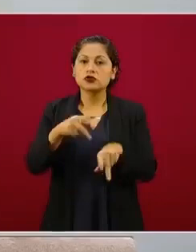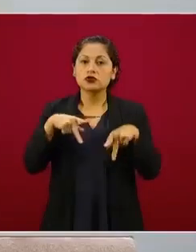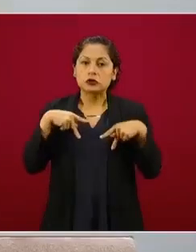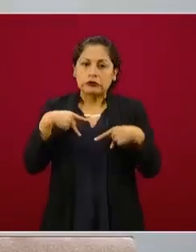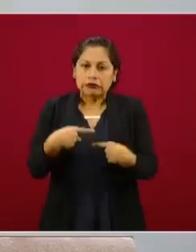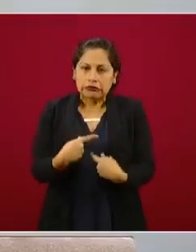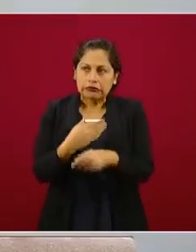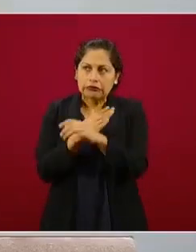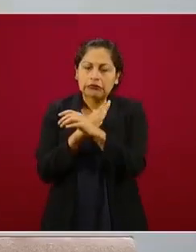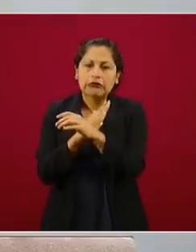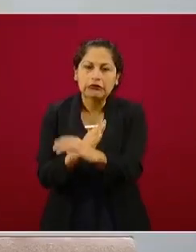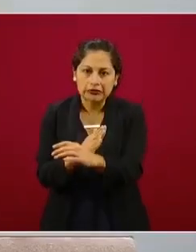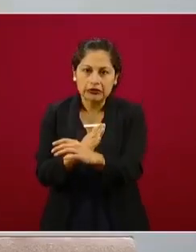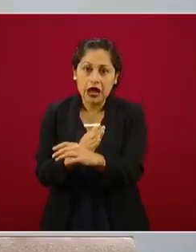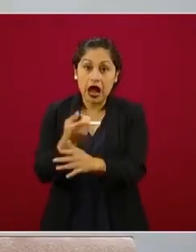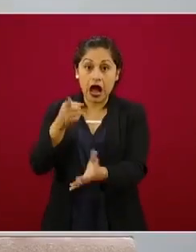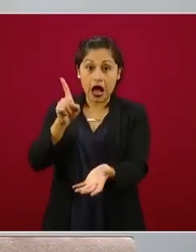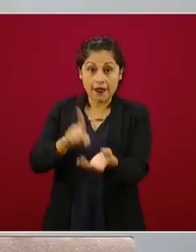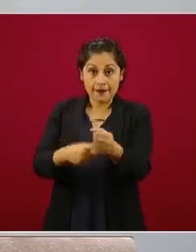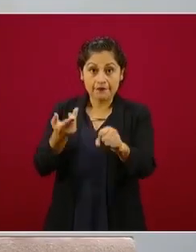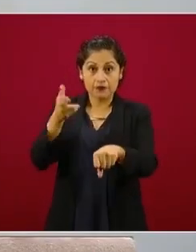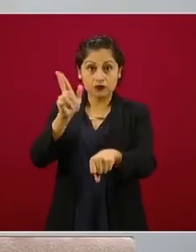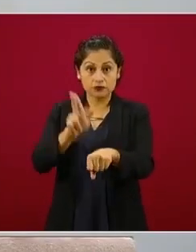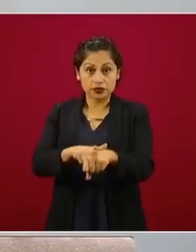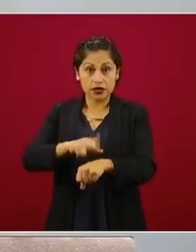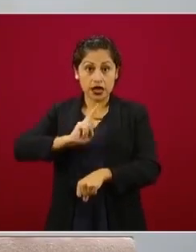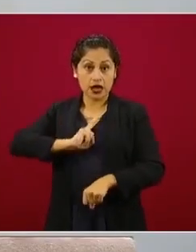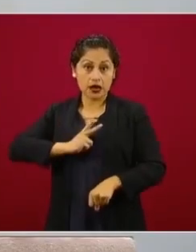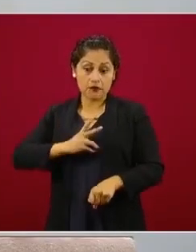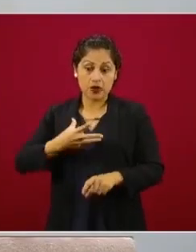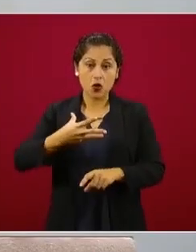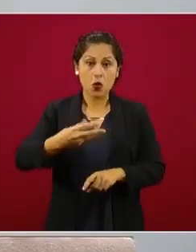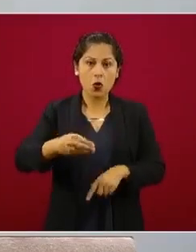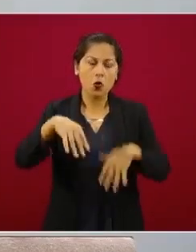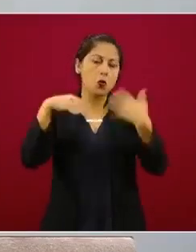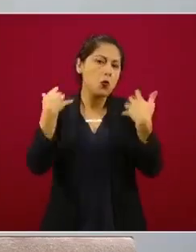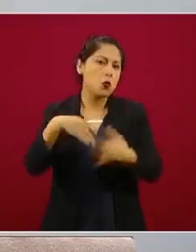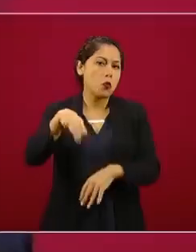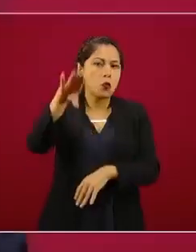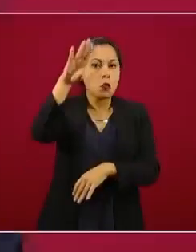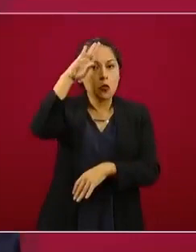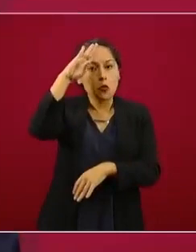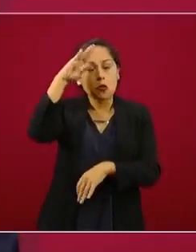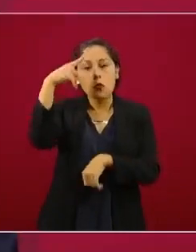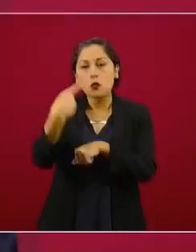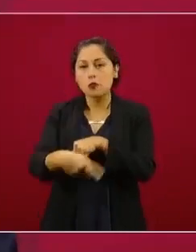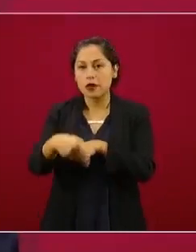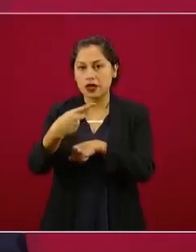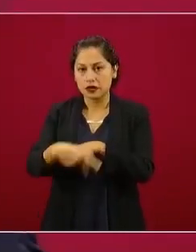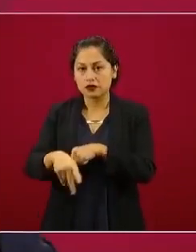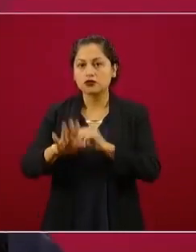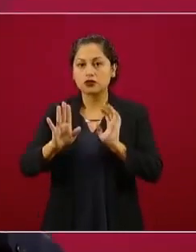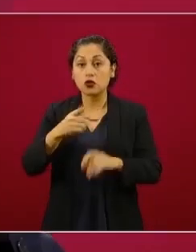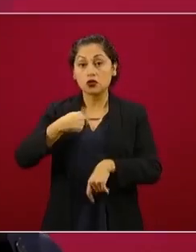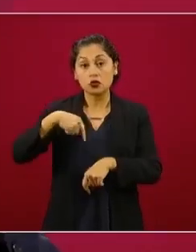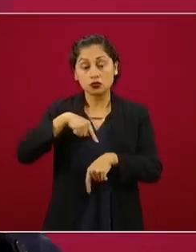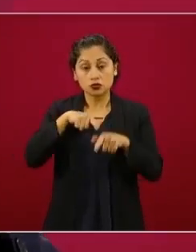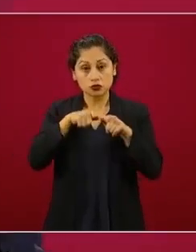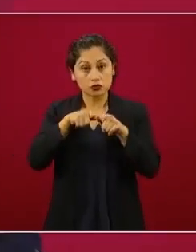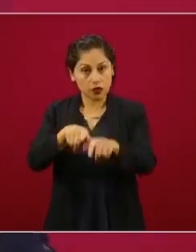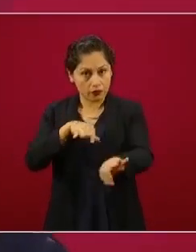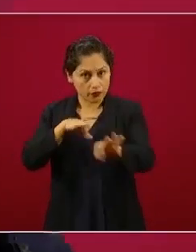virus adentro de un hospital de cáncer infantil sería terrible. Continuamos con la operación,